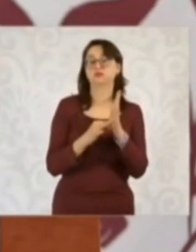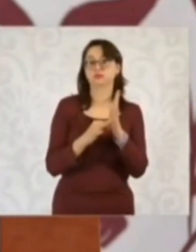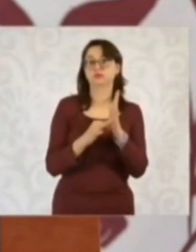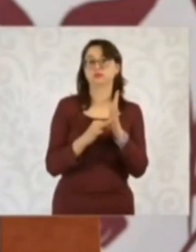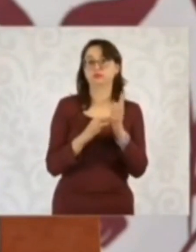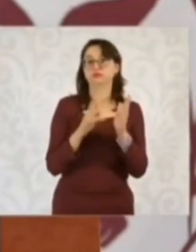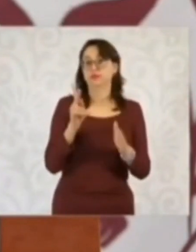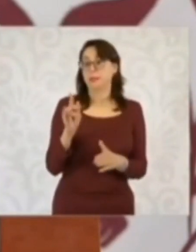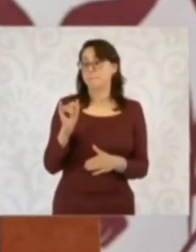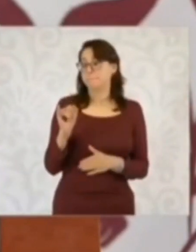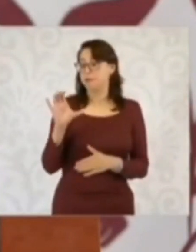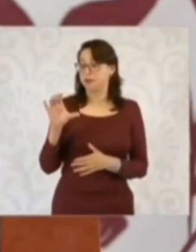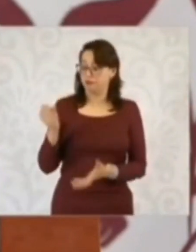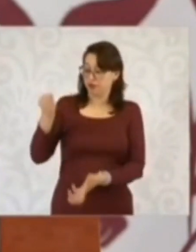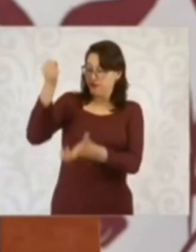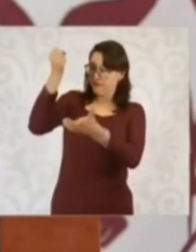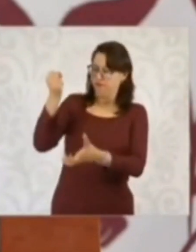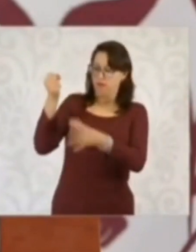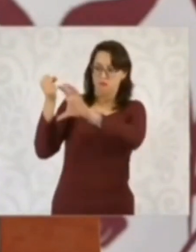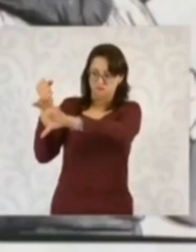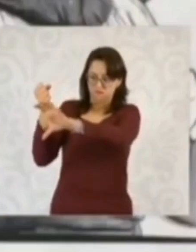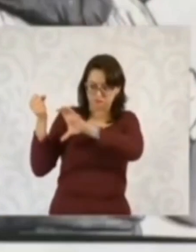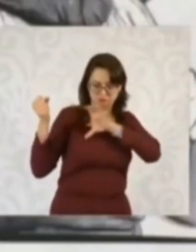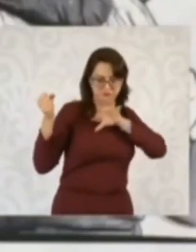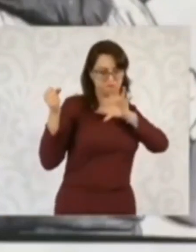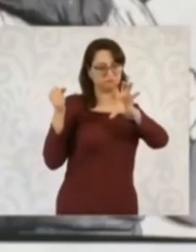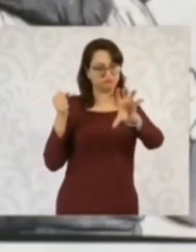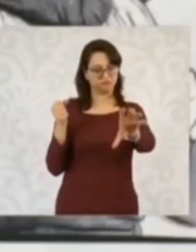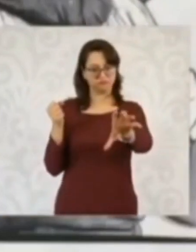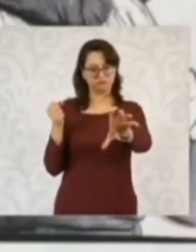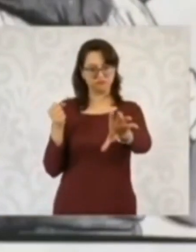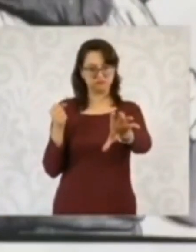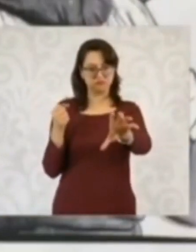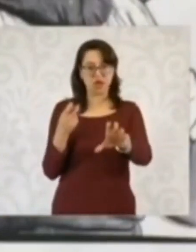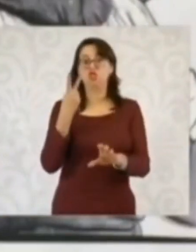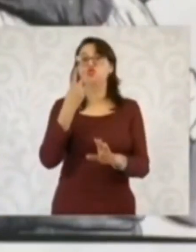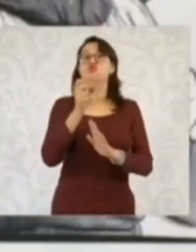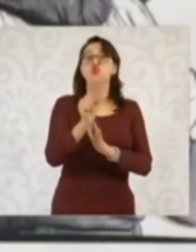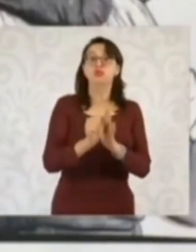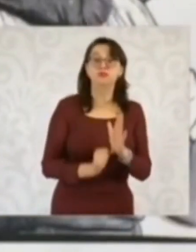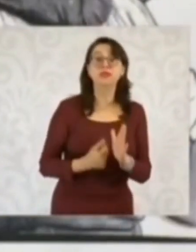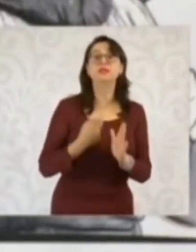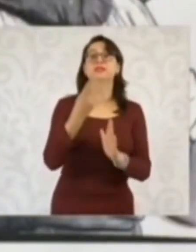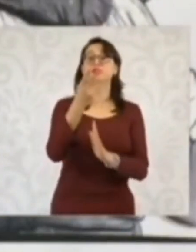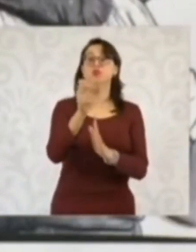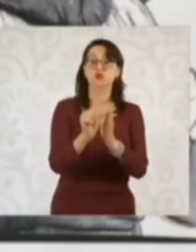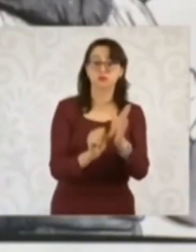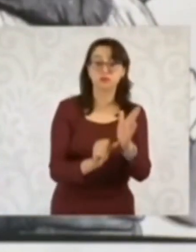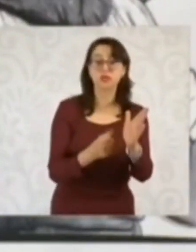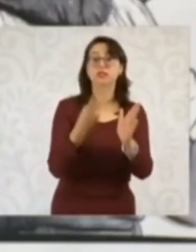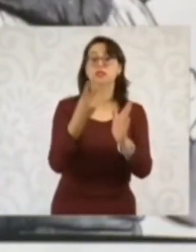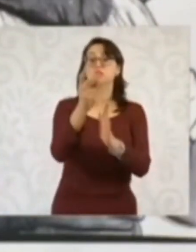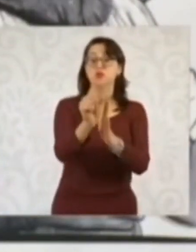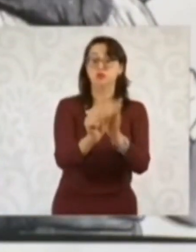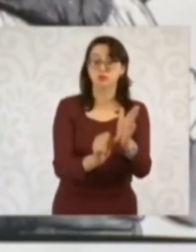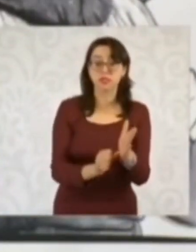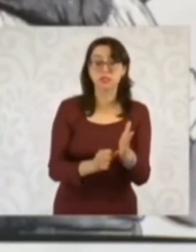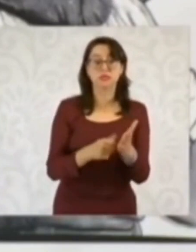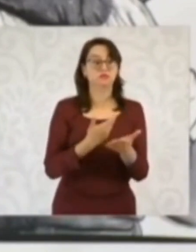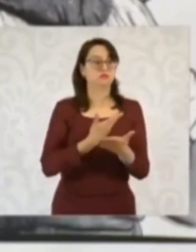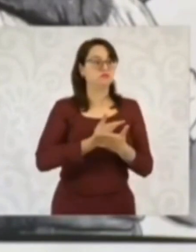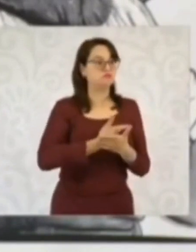del PIB, 2.5% del PIB, que cada bimestre, en su gran